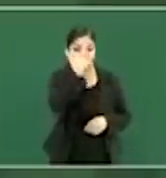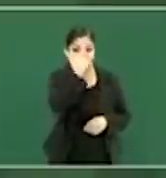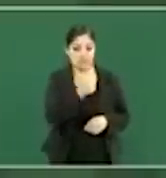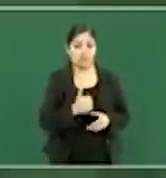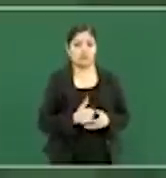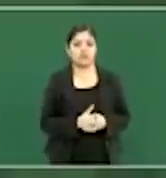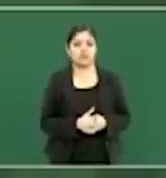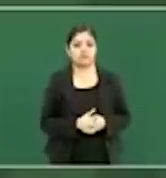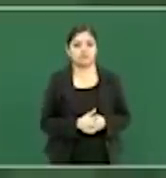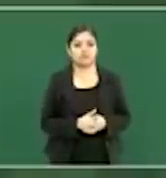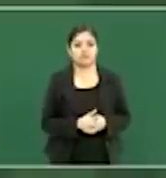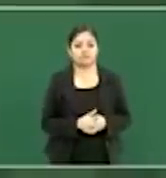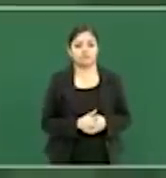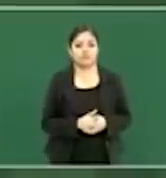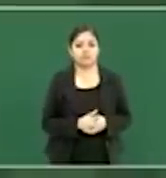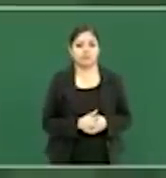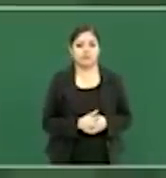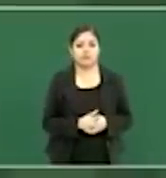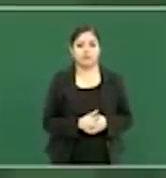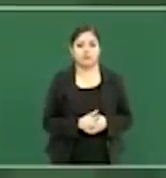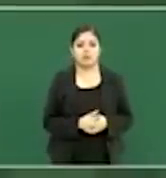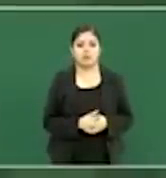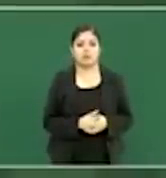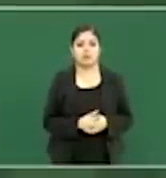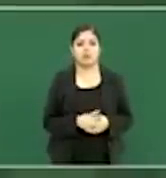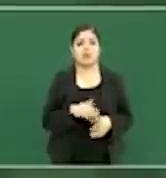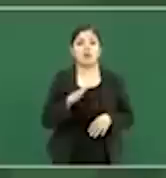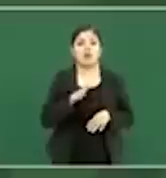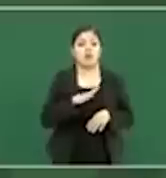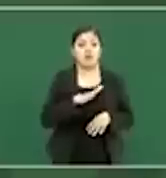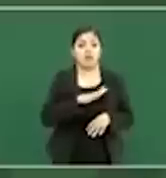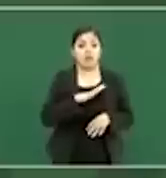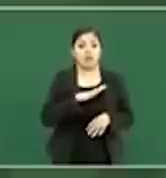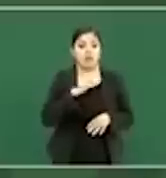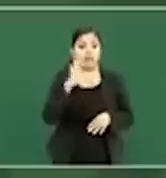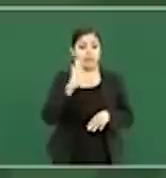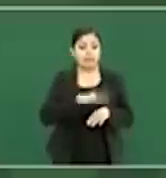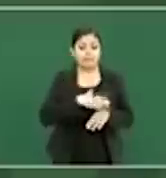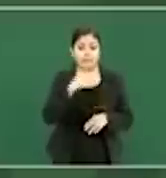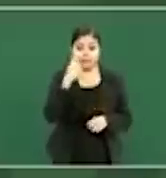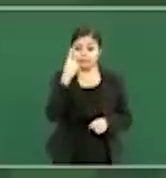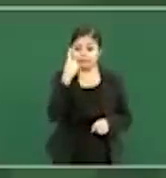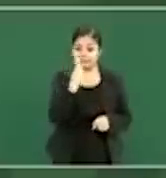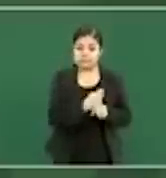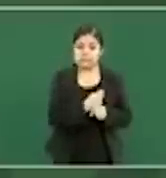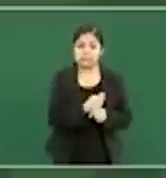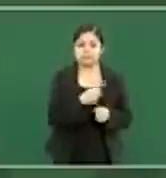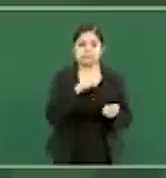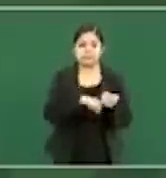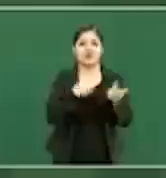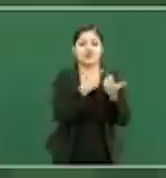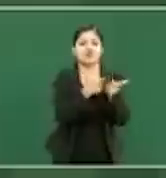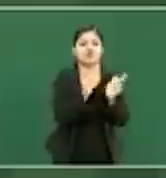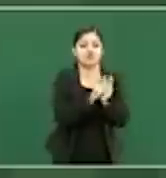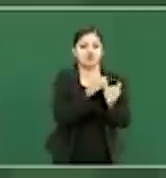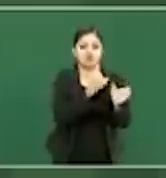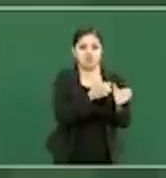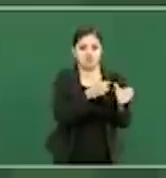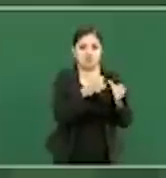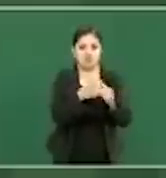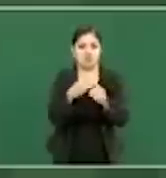es cierto, donde hay más presencia de bandas, hay